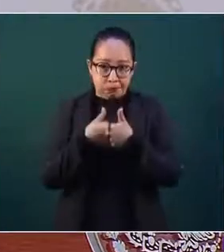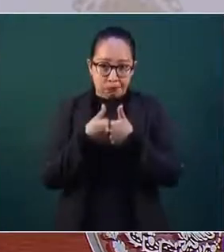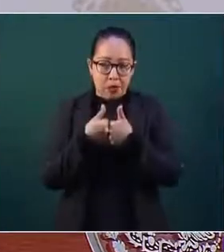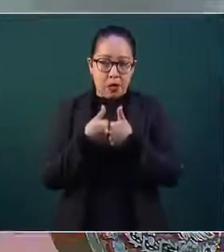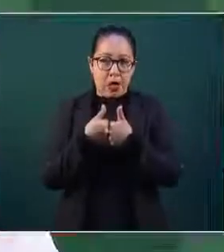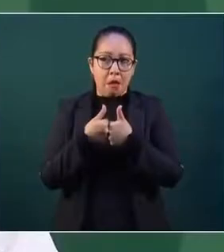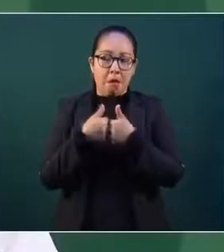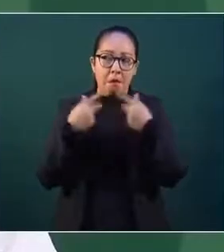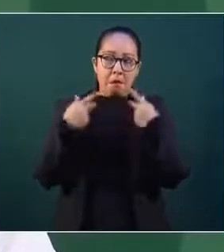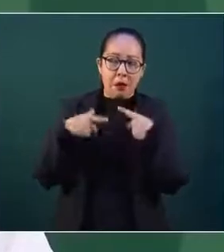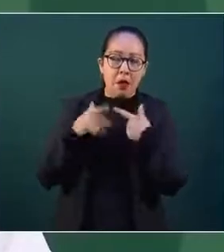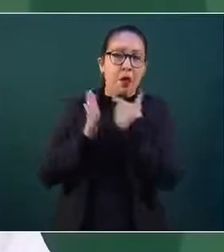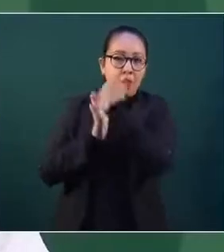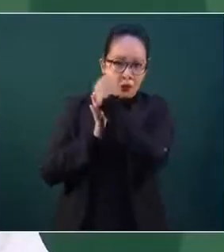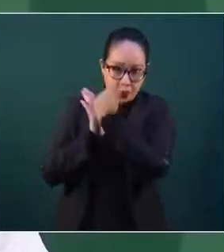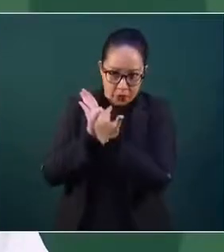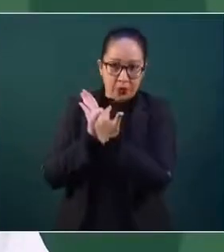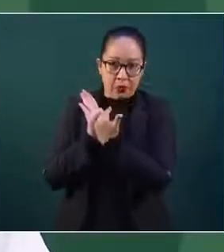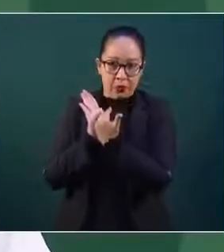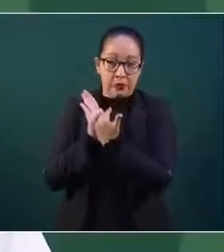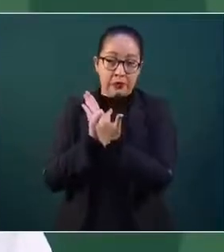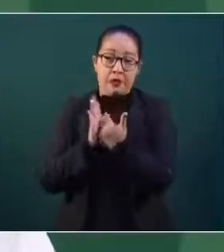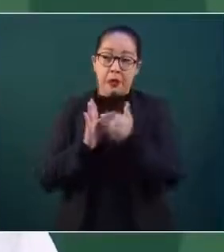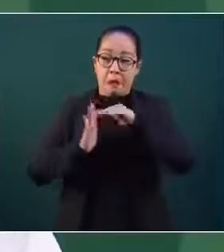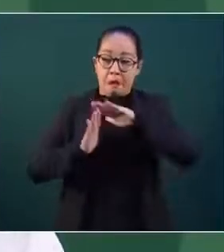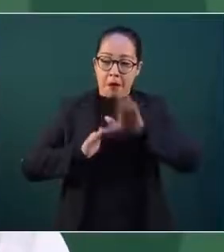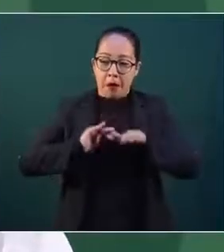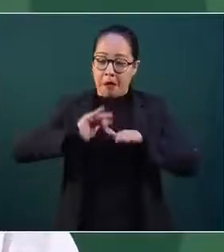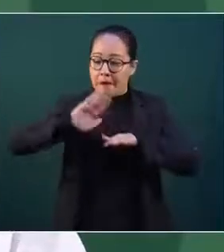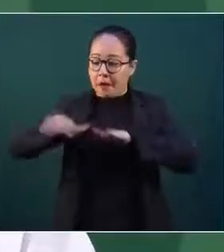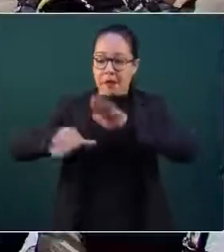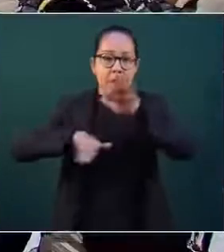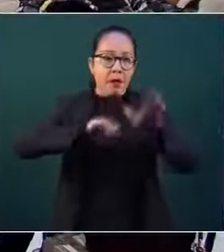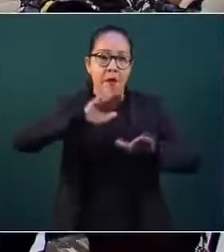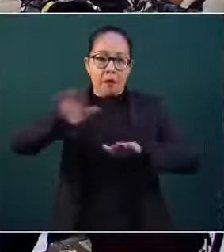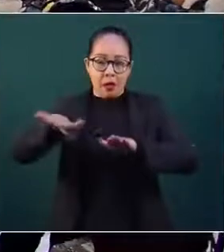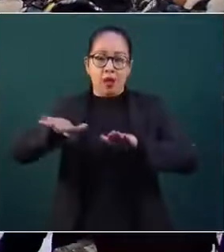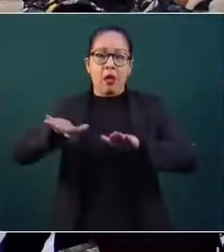todo, menos fallecidos.